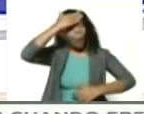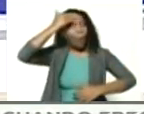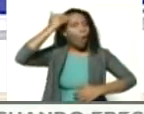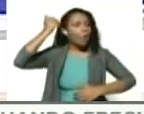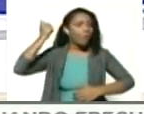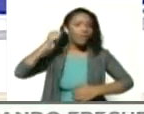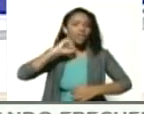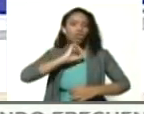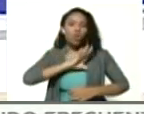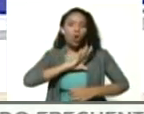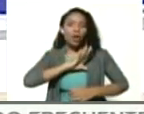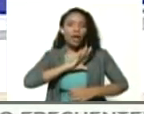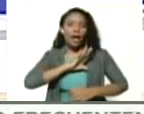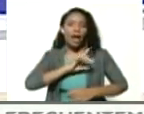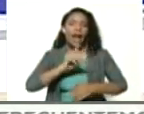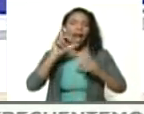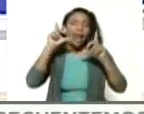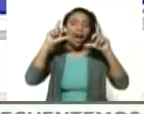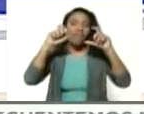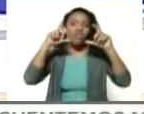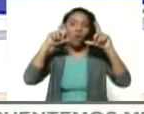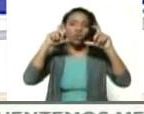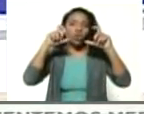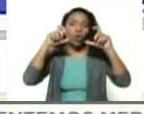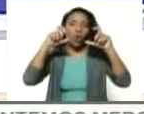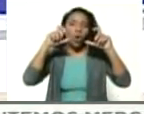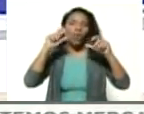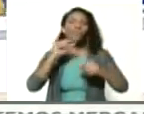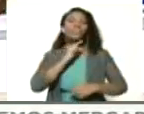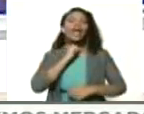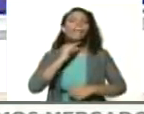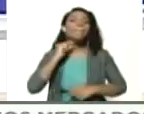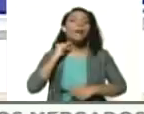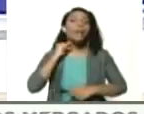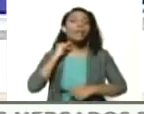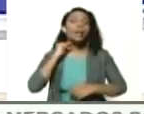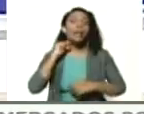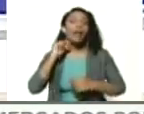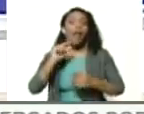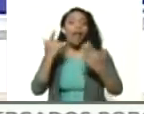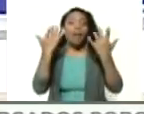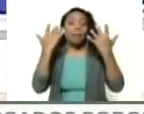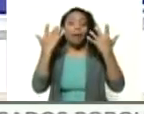Alfred Nazaret, la foto aquella del padre Ugalde levantándole las